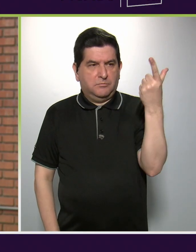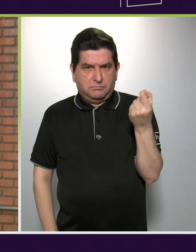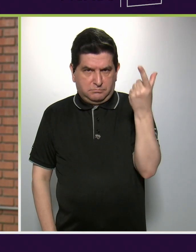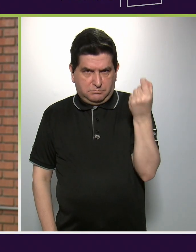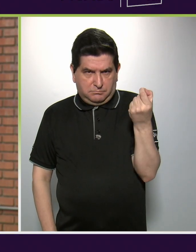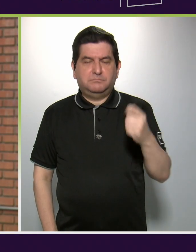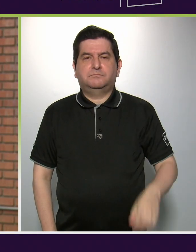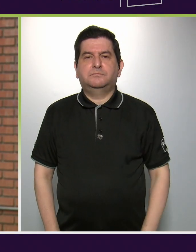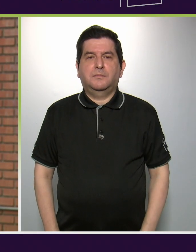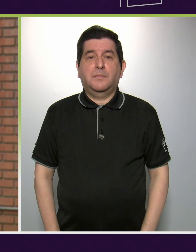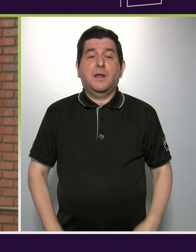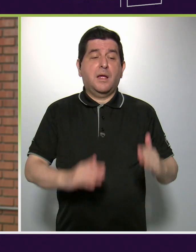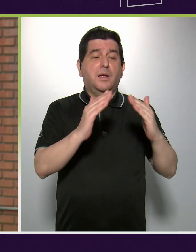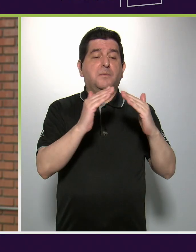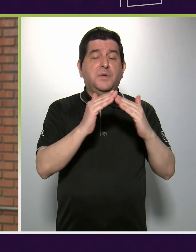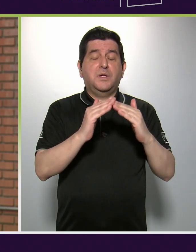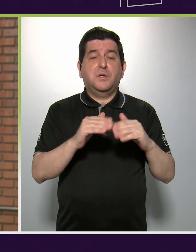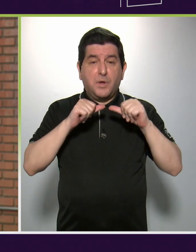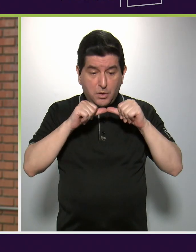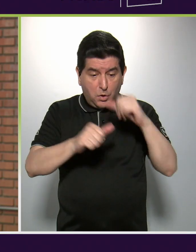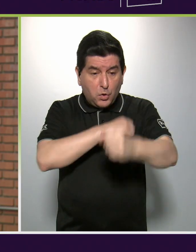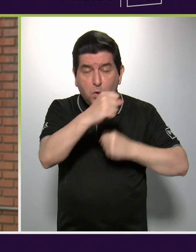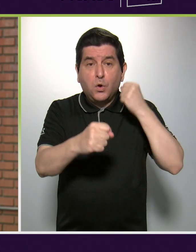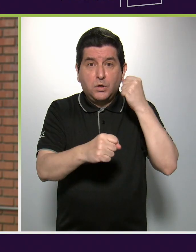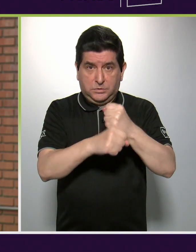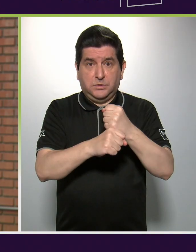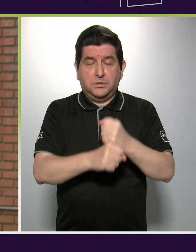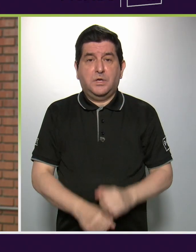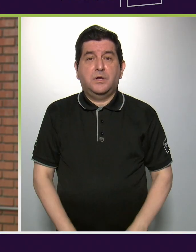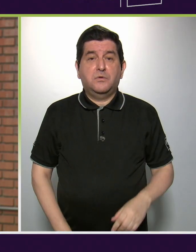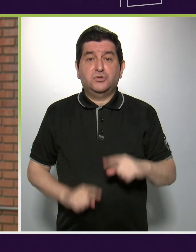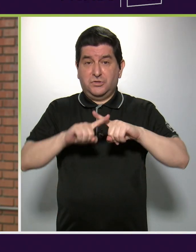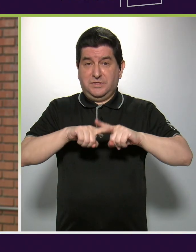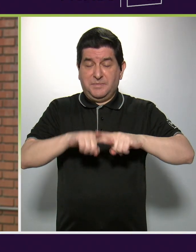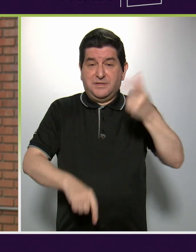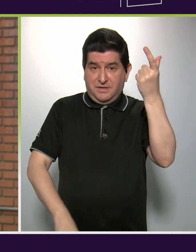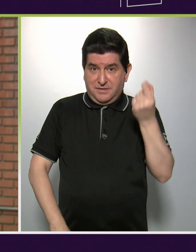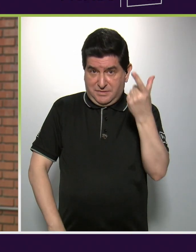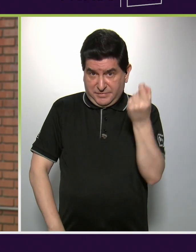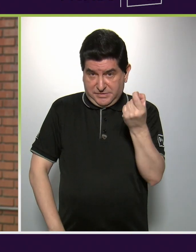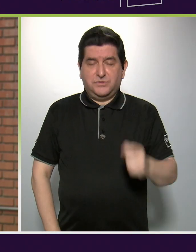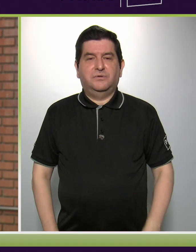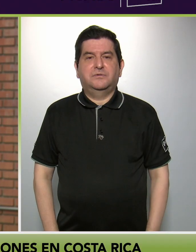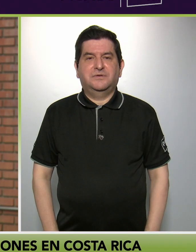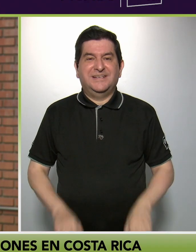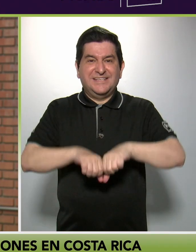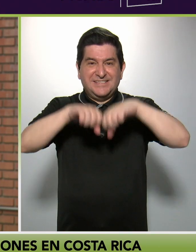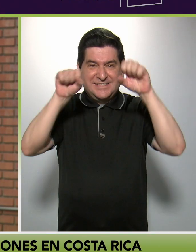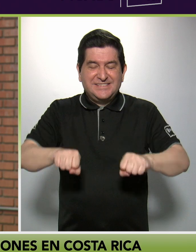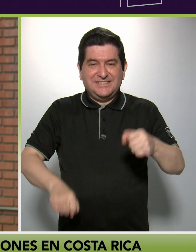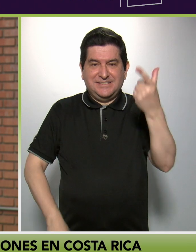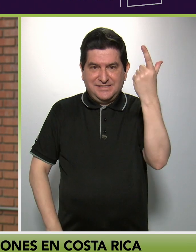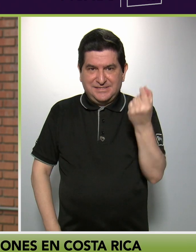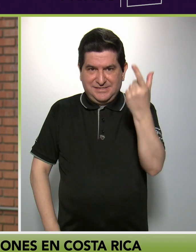jubila, va a vivir más años con esa pensión. Y los sistemas